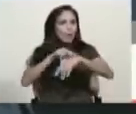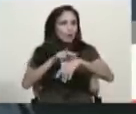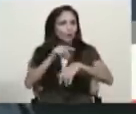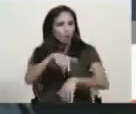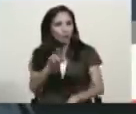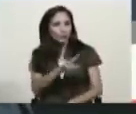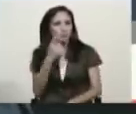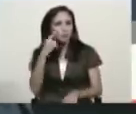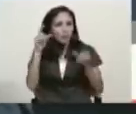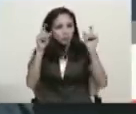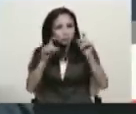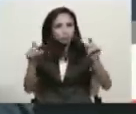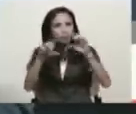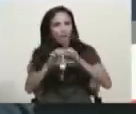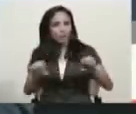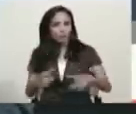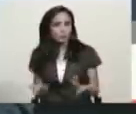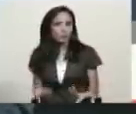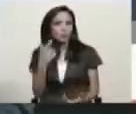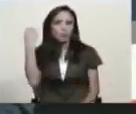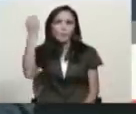venezolanos,